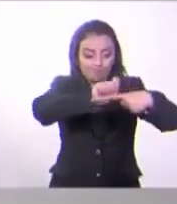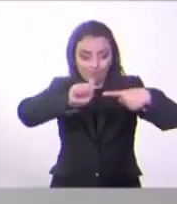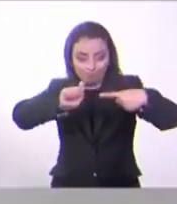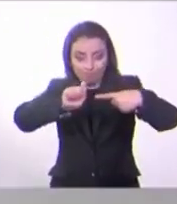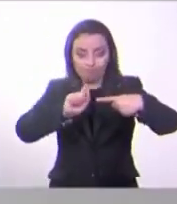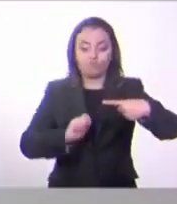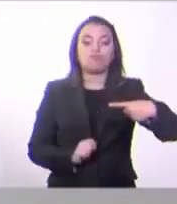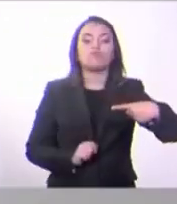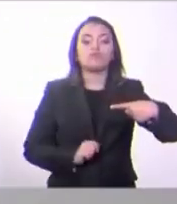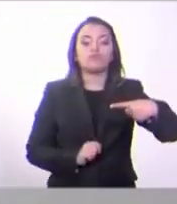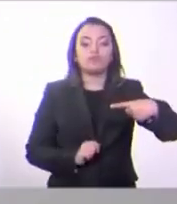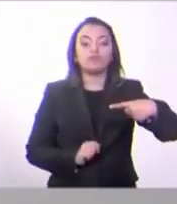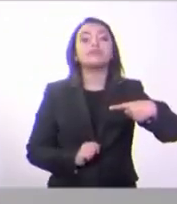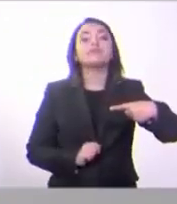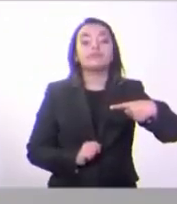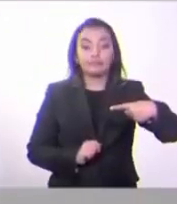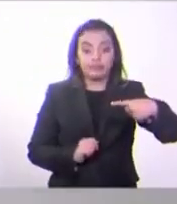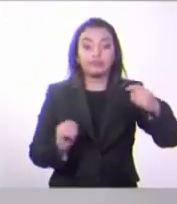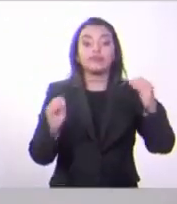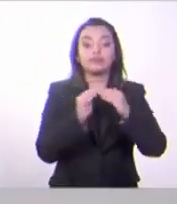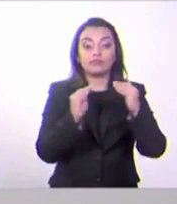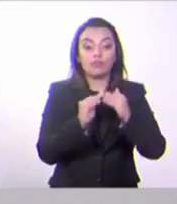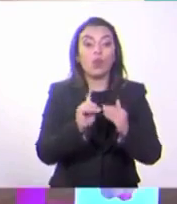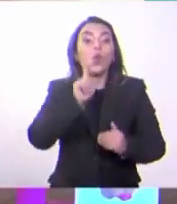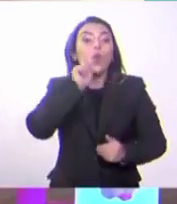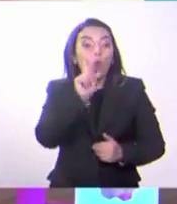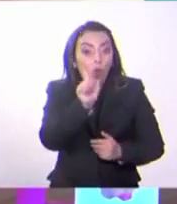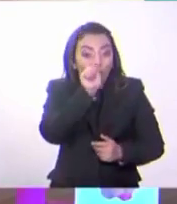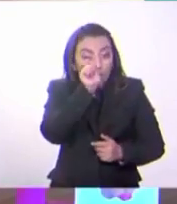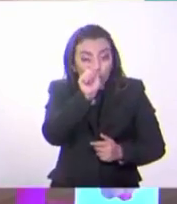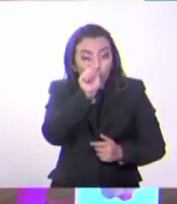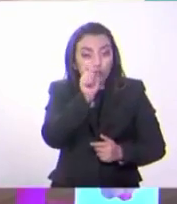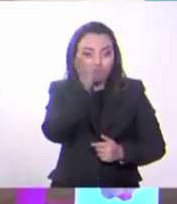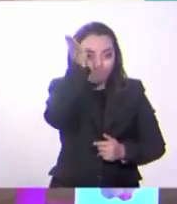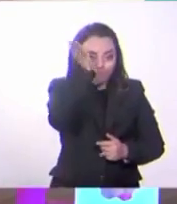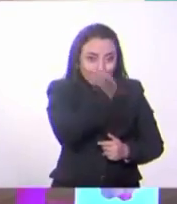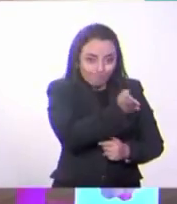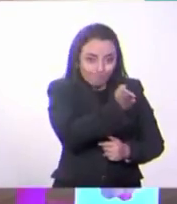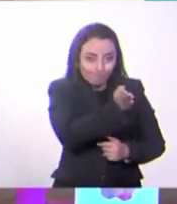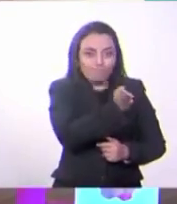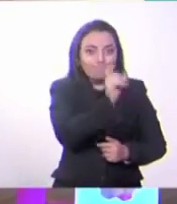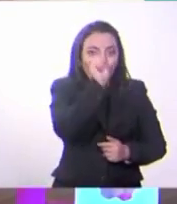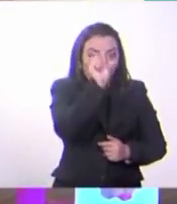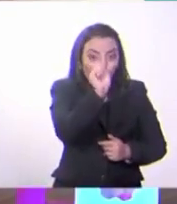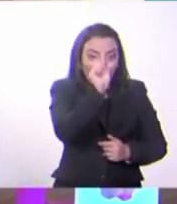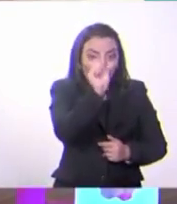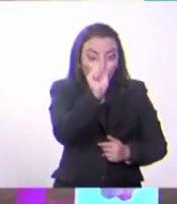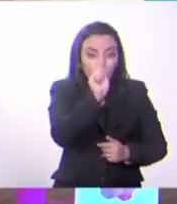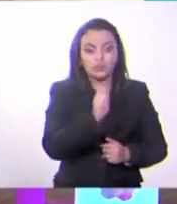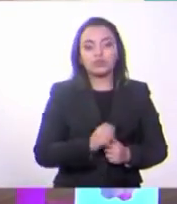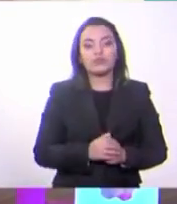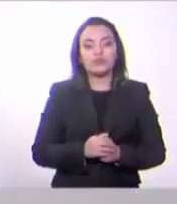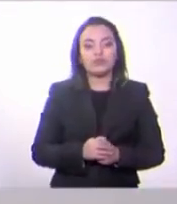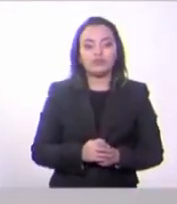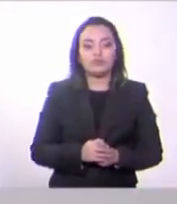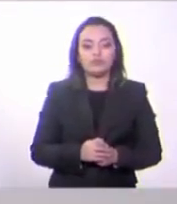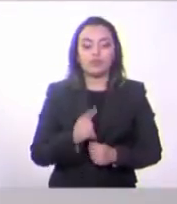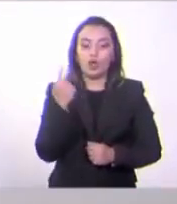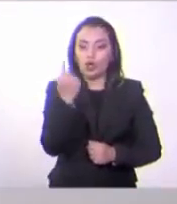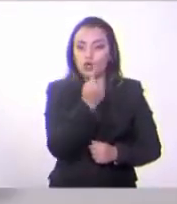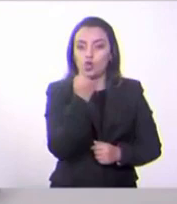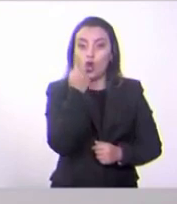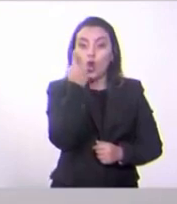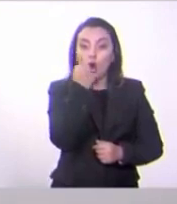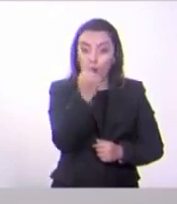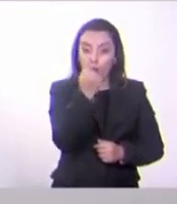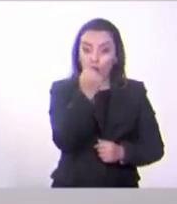También, ¿verdad? También solo corta la gráfica en un punto. Entonces yo puedo trazar muchas líneas horizontales y solo va a cortar a la gráfica